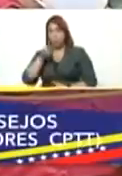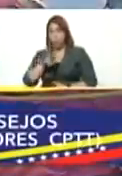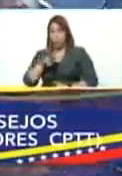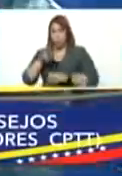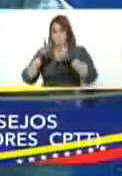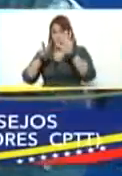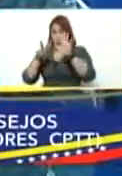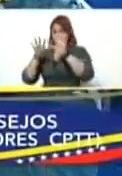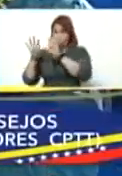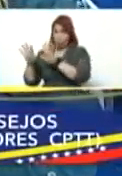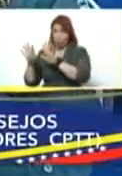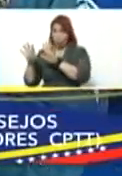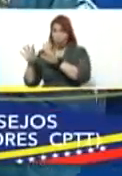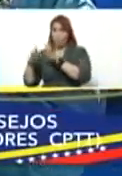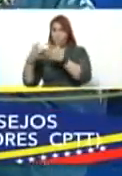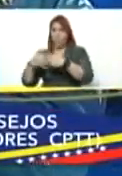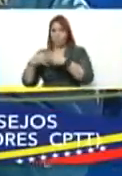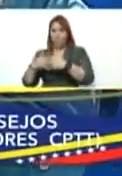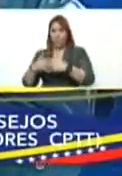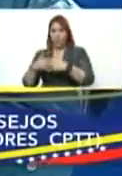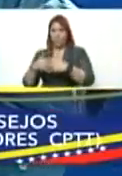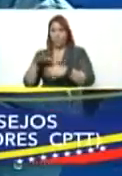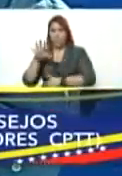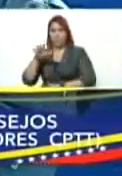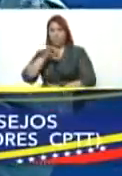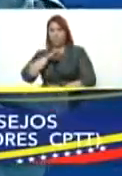279 torrefactoras en el país, privadas.